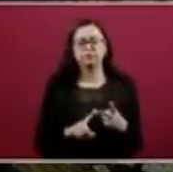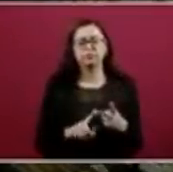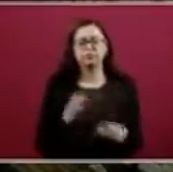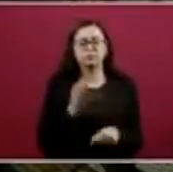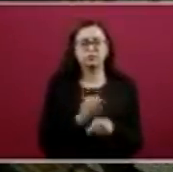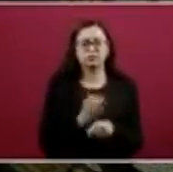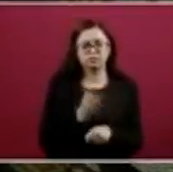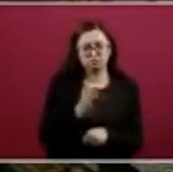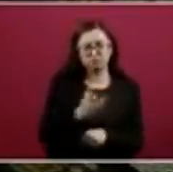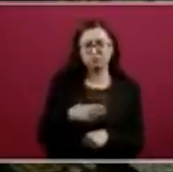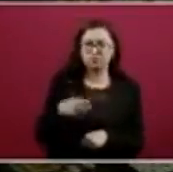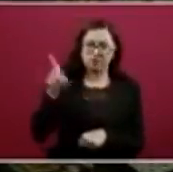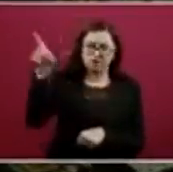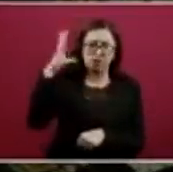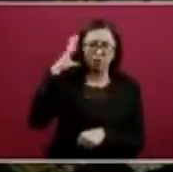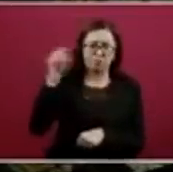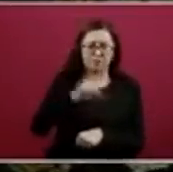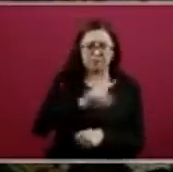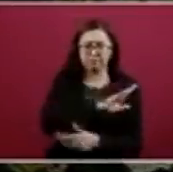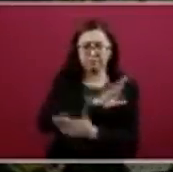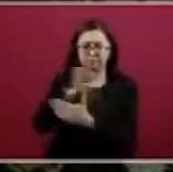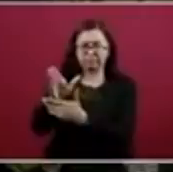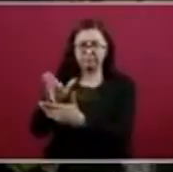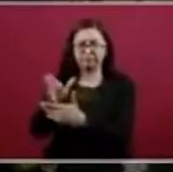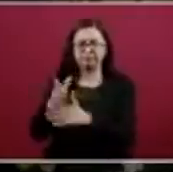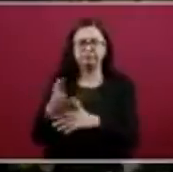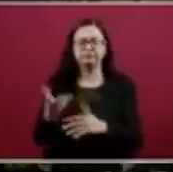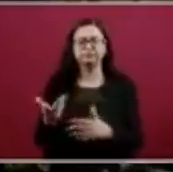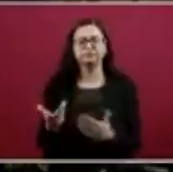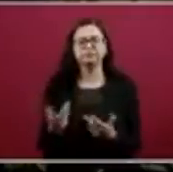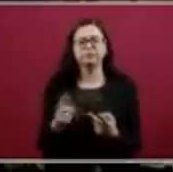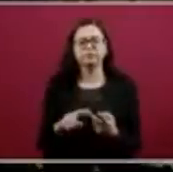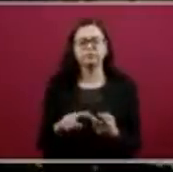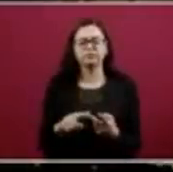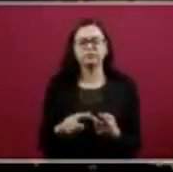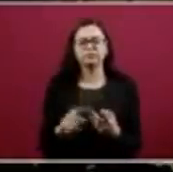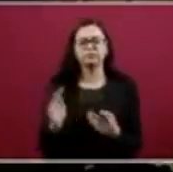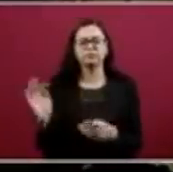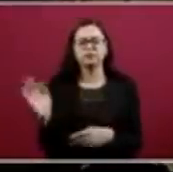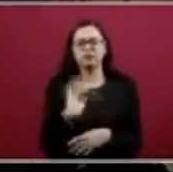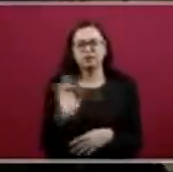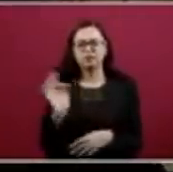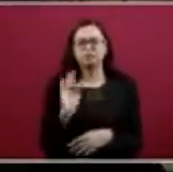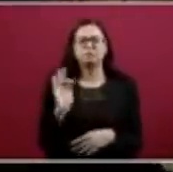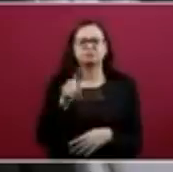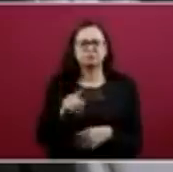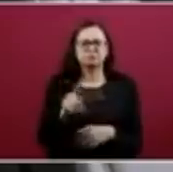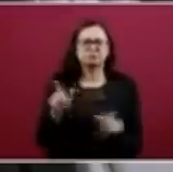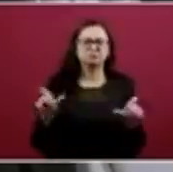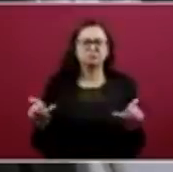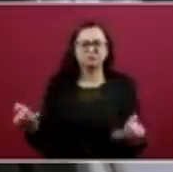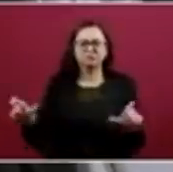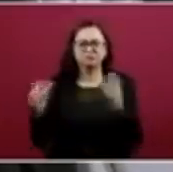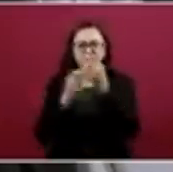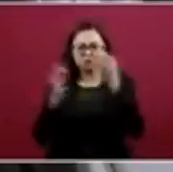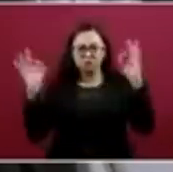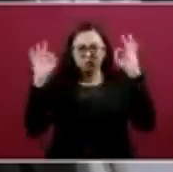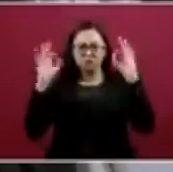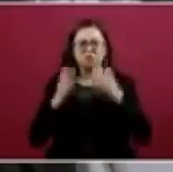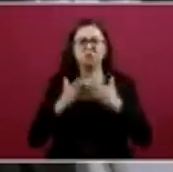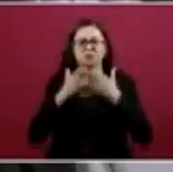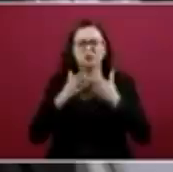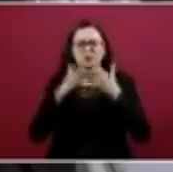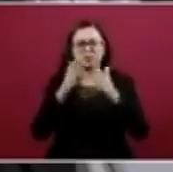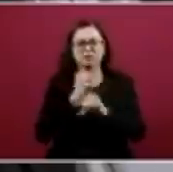a Colima, seguramente va a tener reportes de las actividades de las aduanas, de la Administración Portuaria